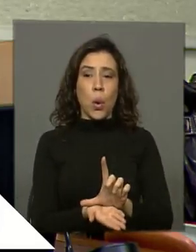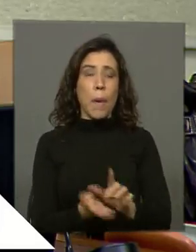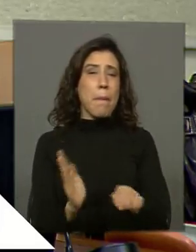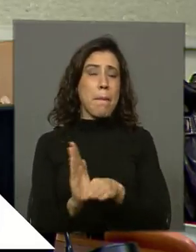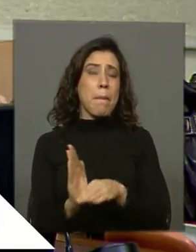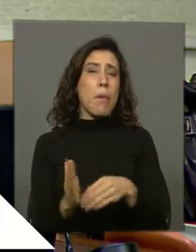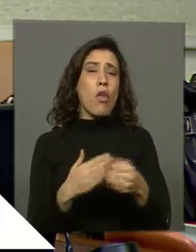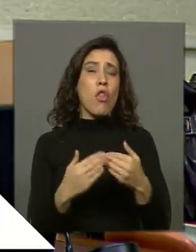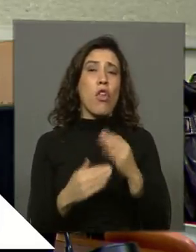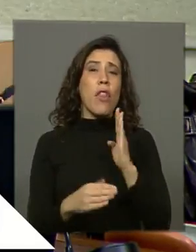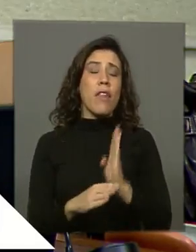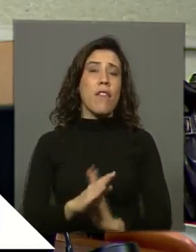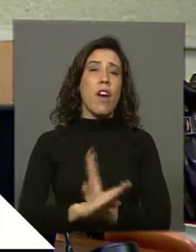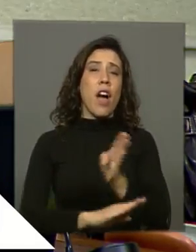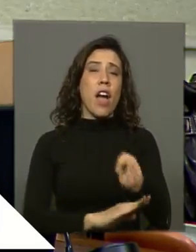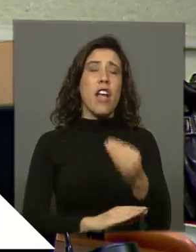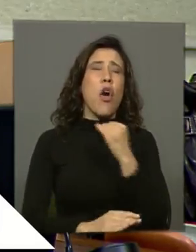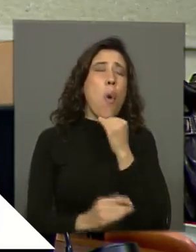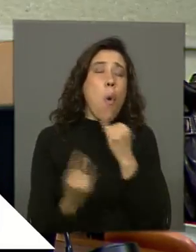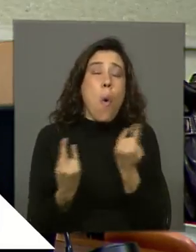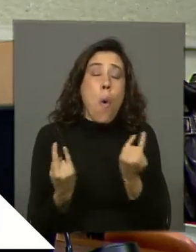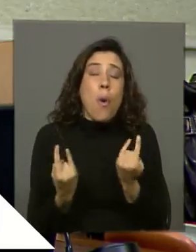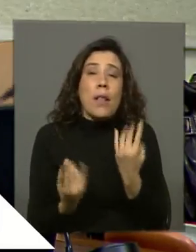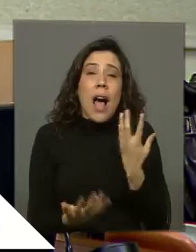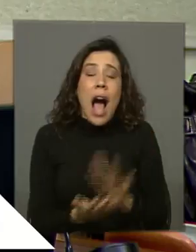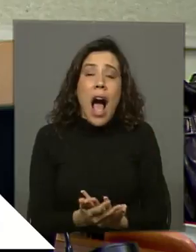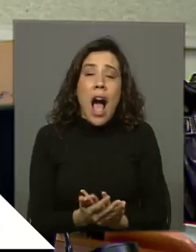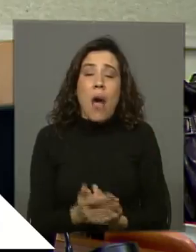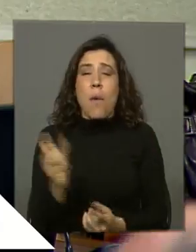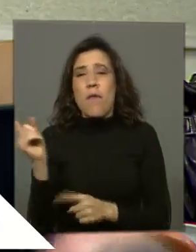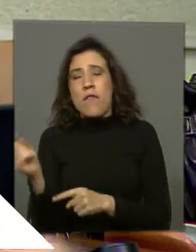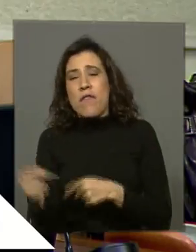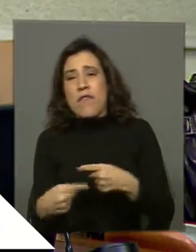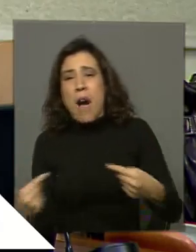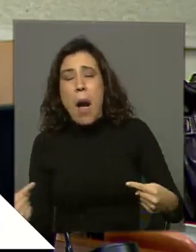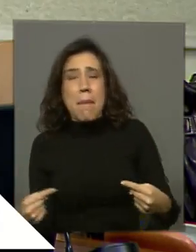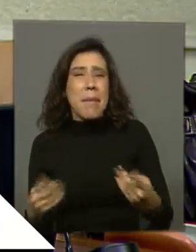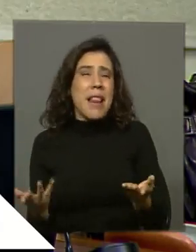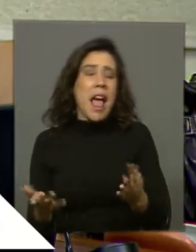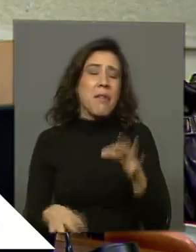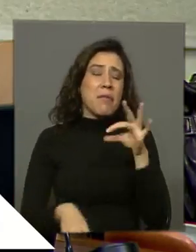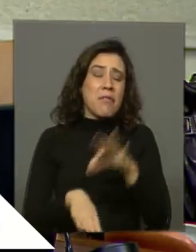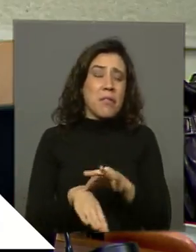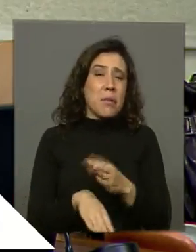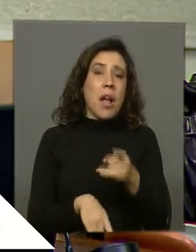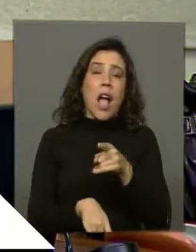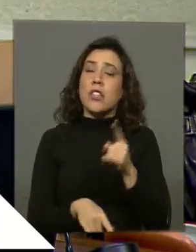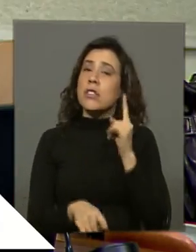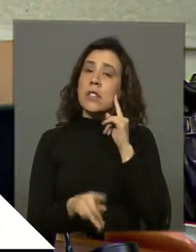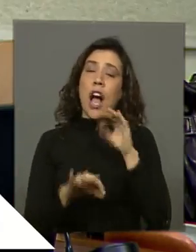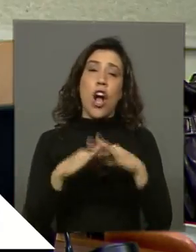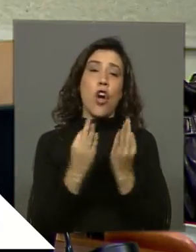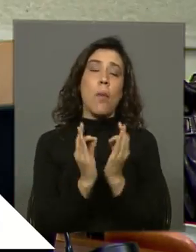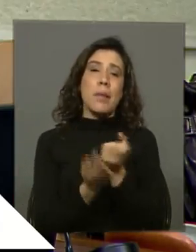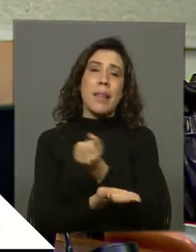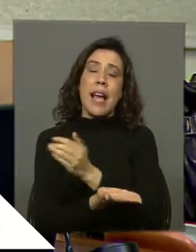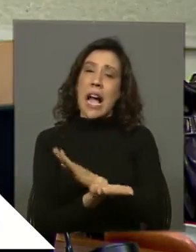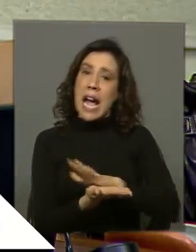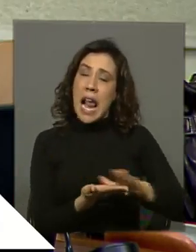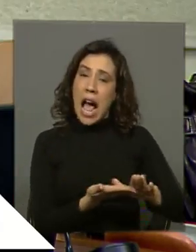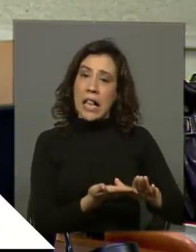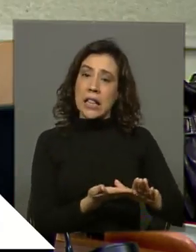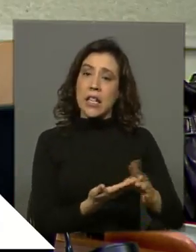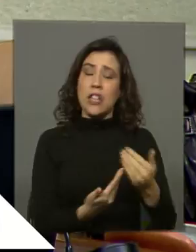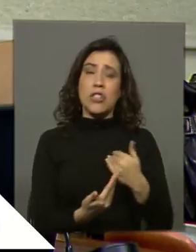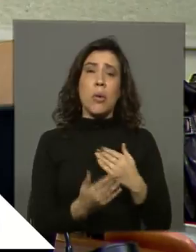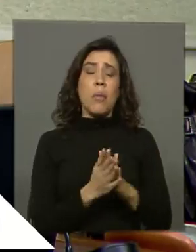menos donde tenemos que recurrir en forma urgente porque tenemos algún familiar eso va a estar absolutamente en forma gratuita es que